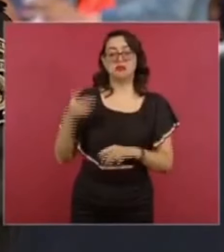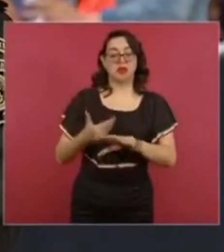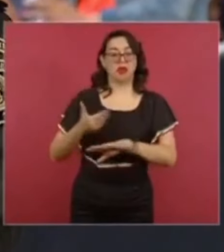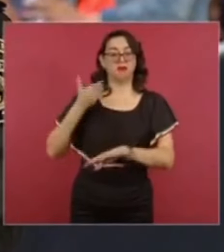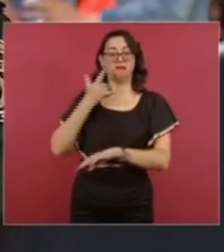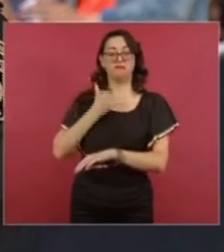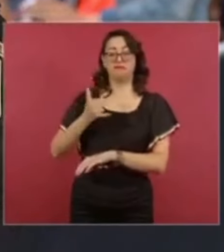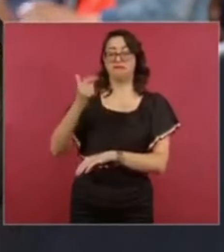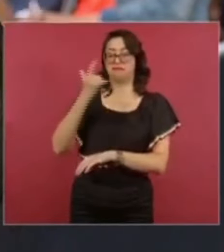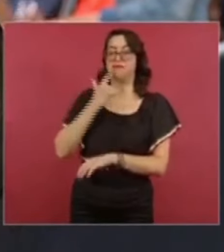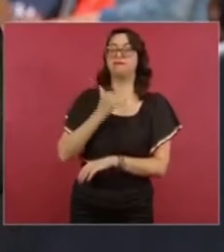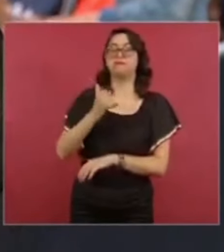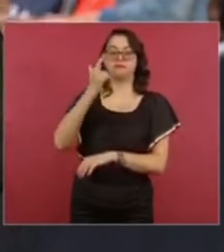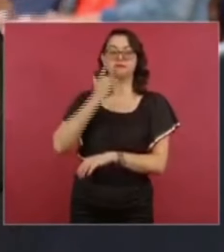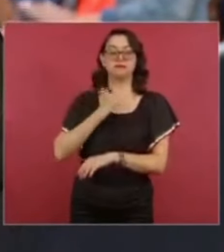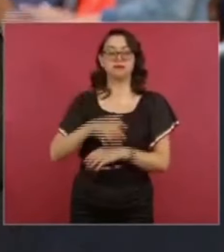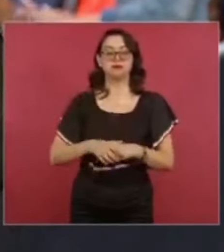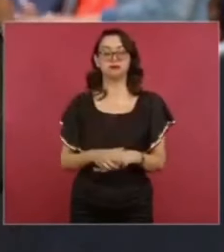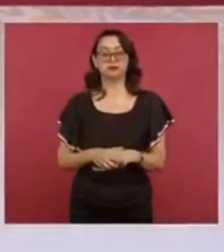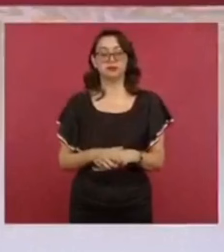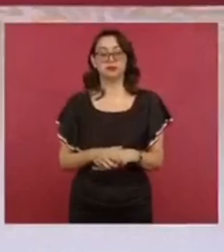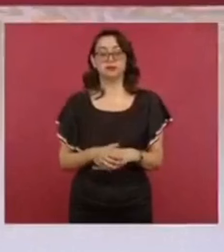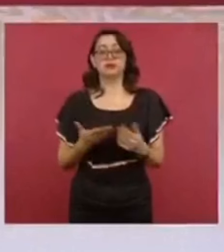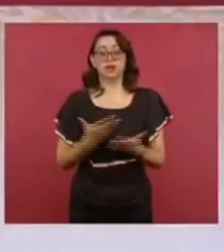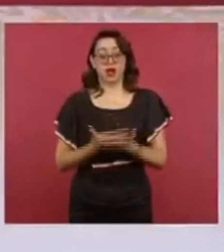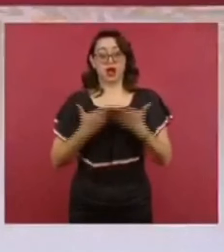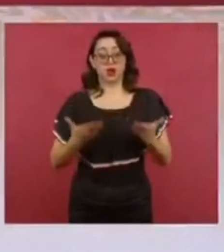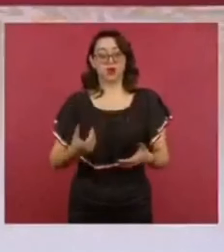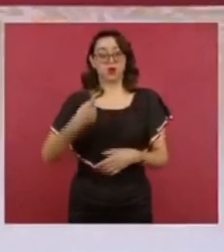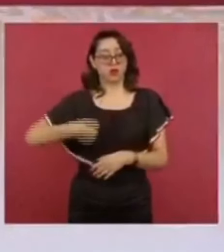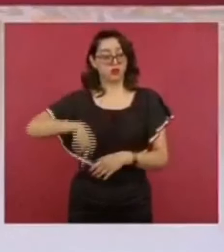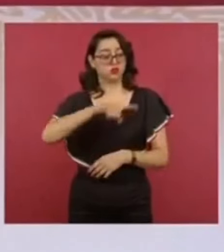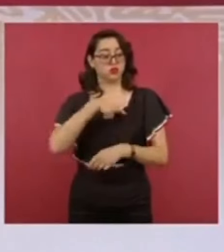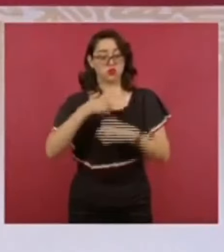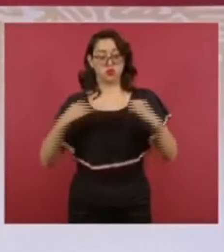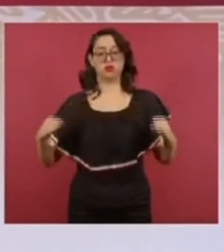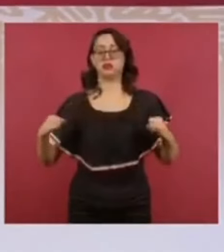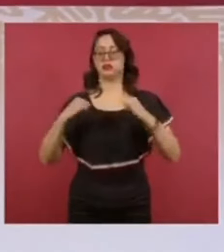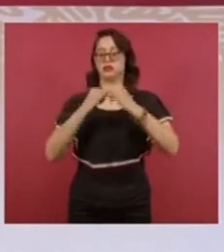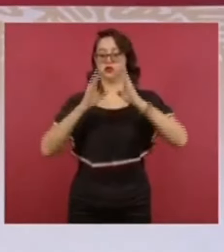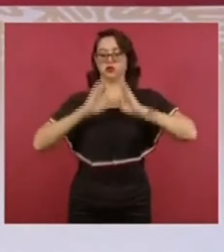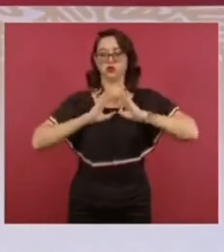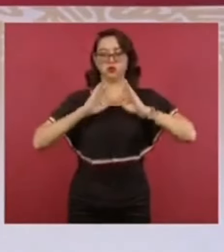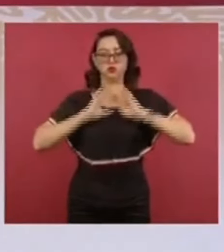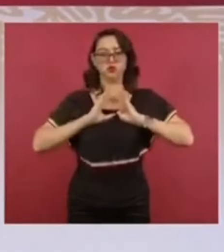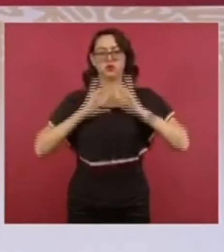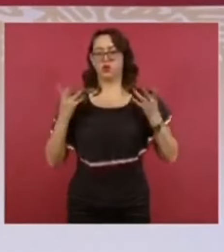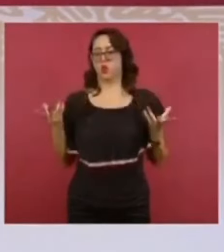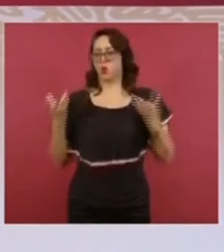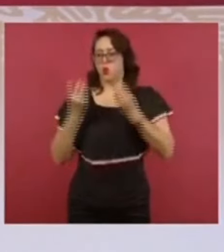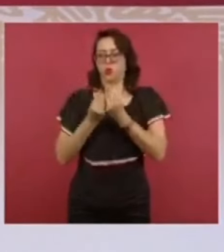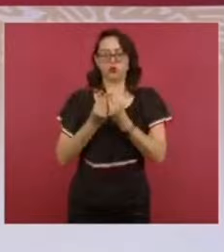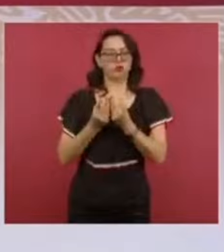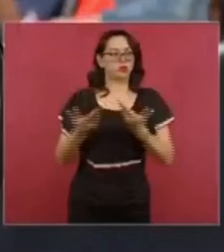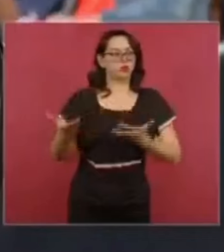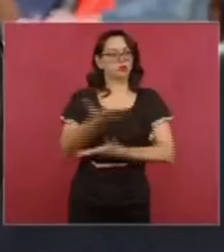Para quienes formamos parte del Instituto Armado, esta celebración nos llena aún más de júbilo y